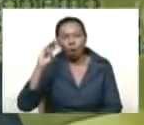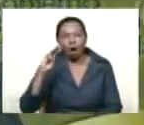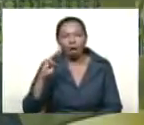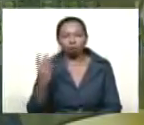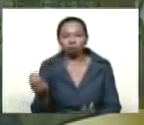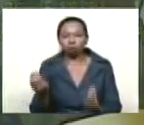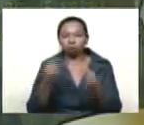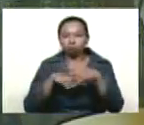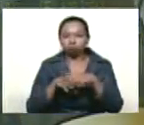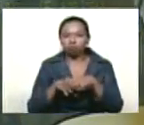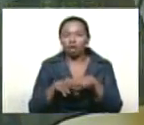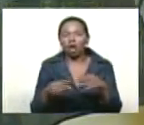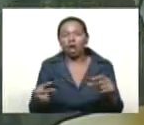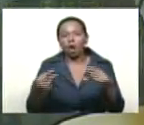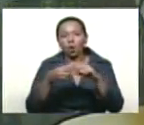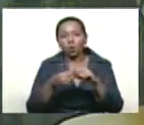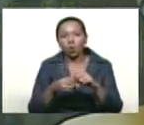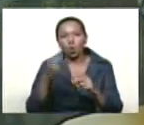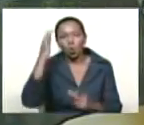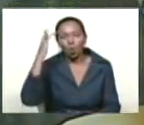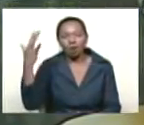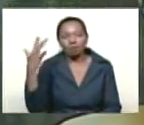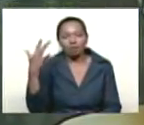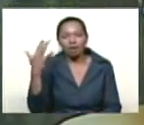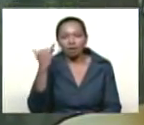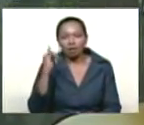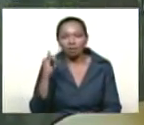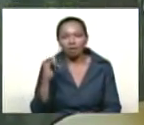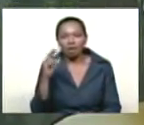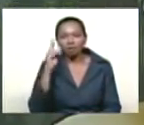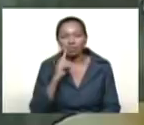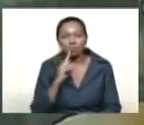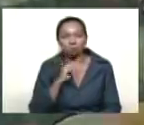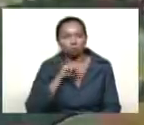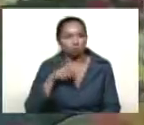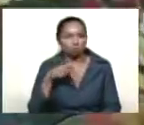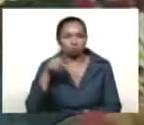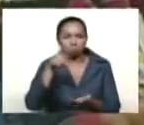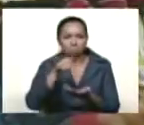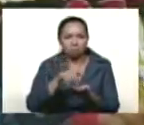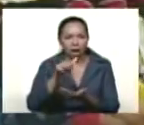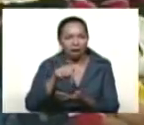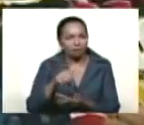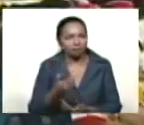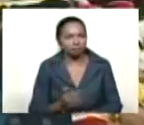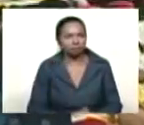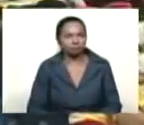Cuba y Venezuela en la idea de Bolívar y Martí. Por eso estamos aquí.